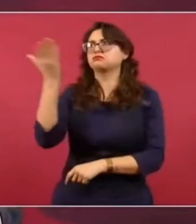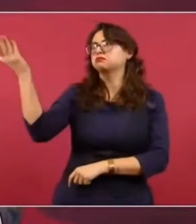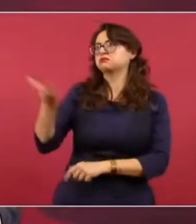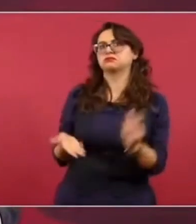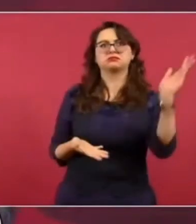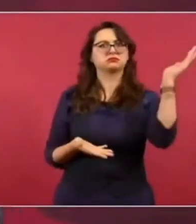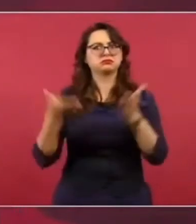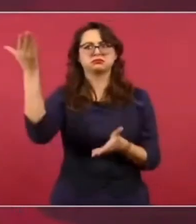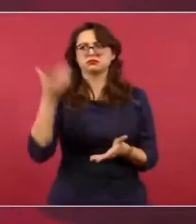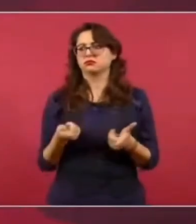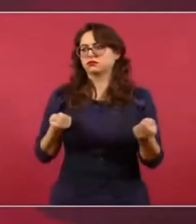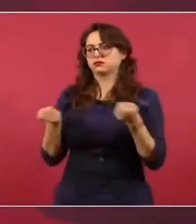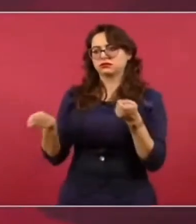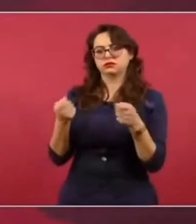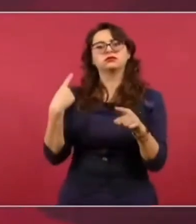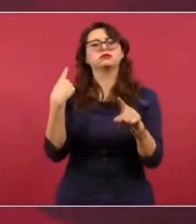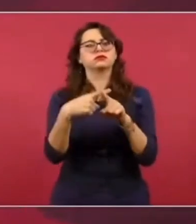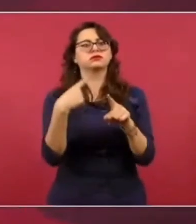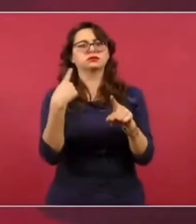el